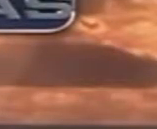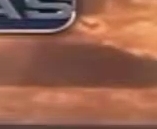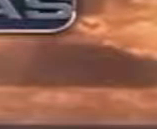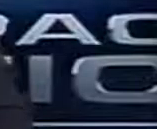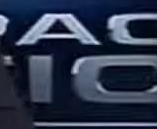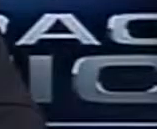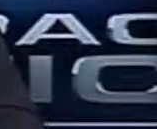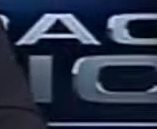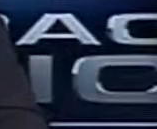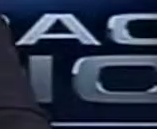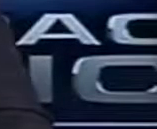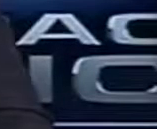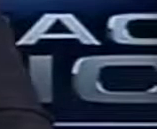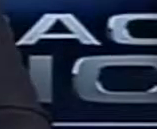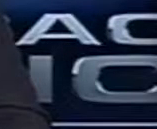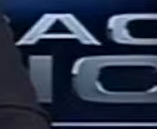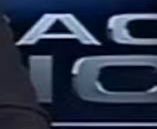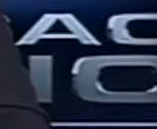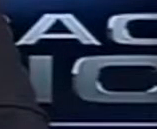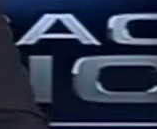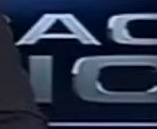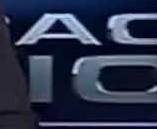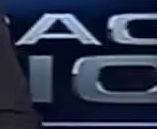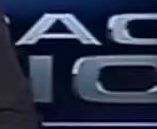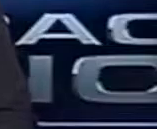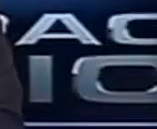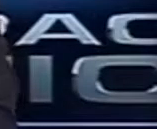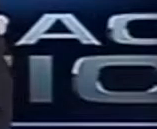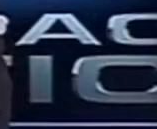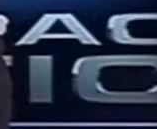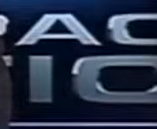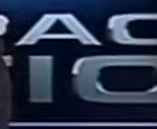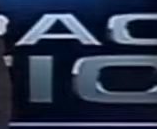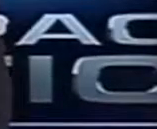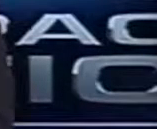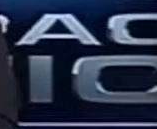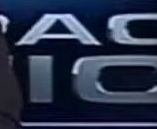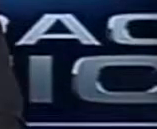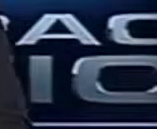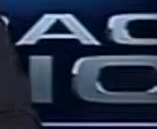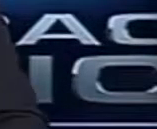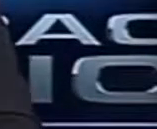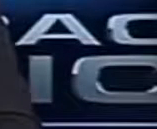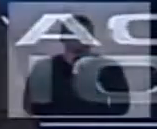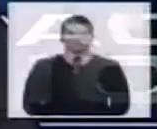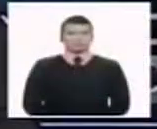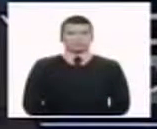Desde los estudios de Telepacífico presentamos Telepacífico Noticias.